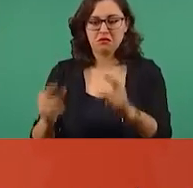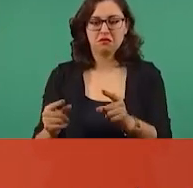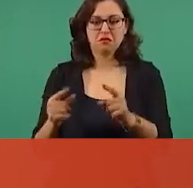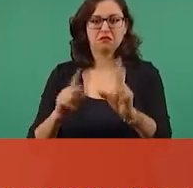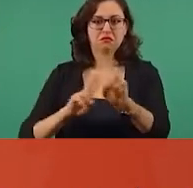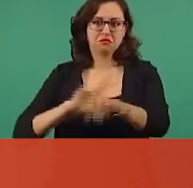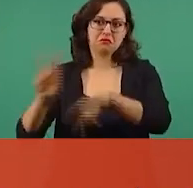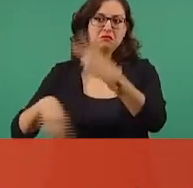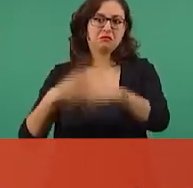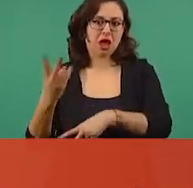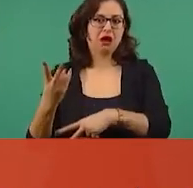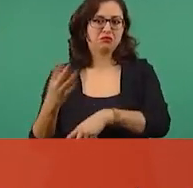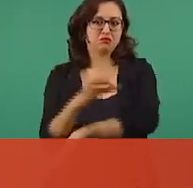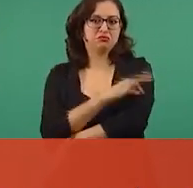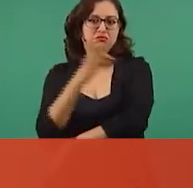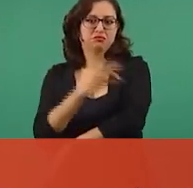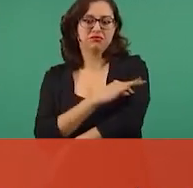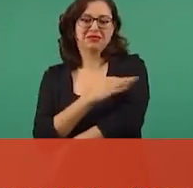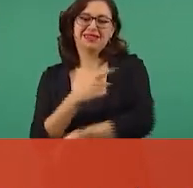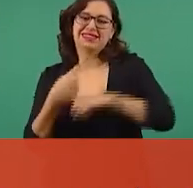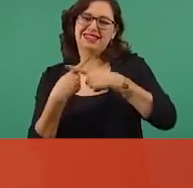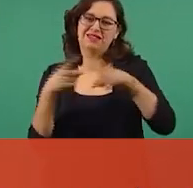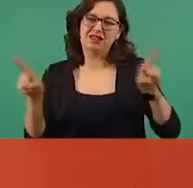de gente mayor,